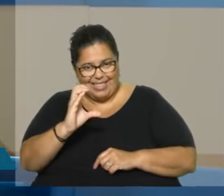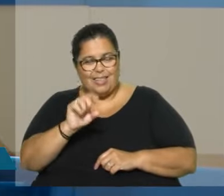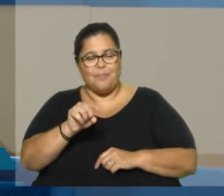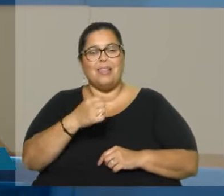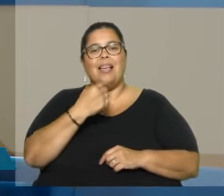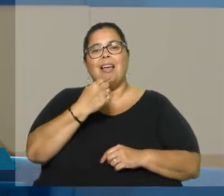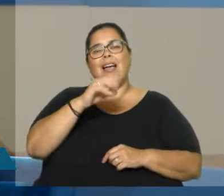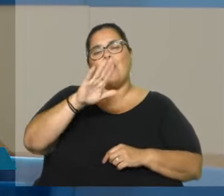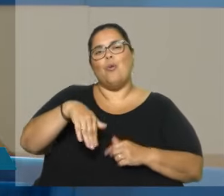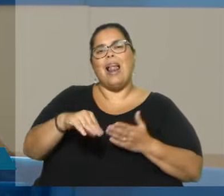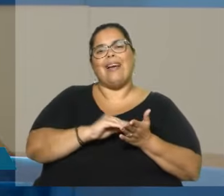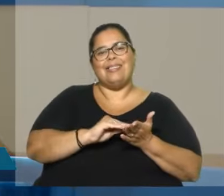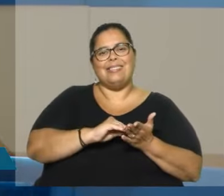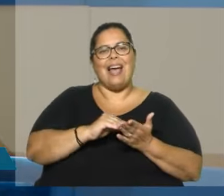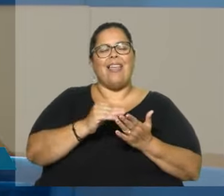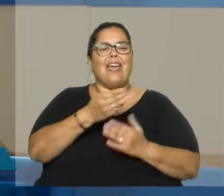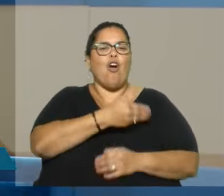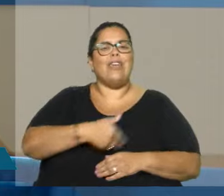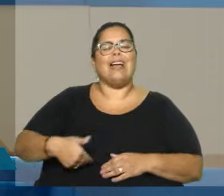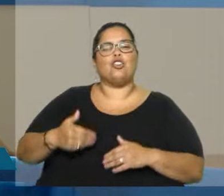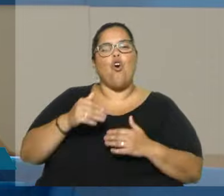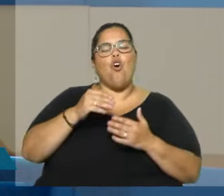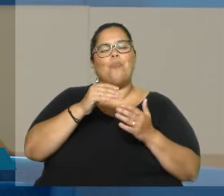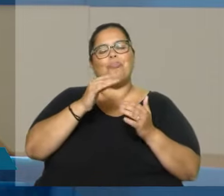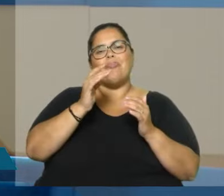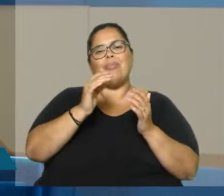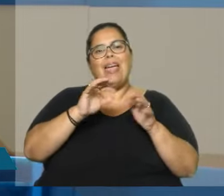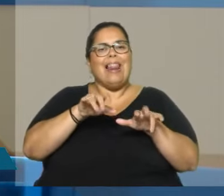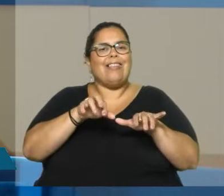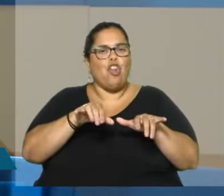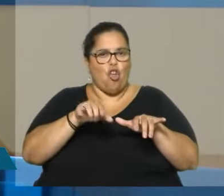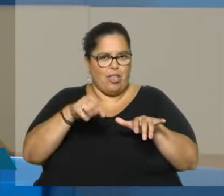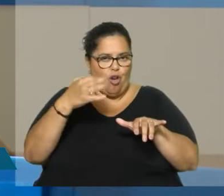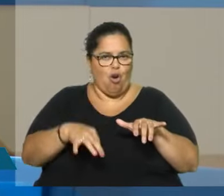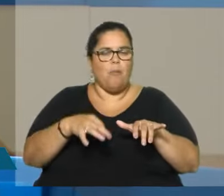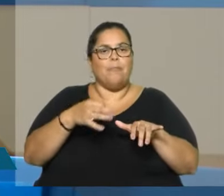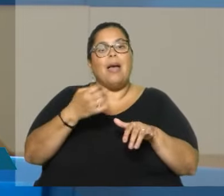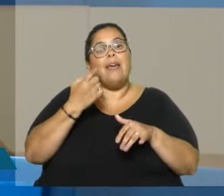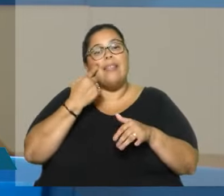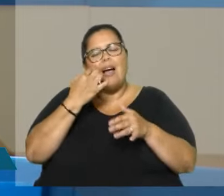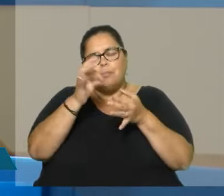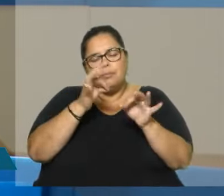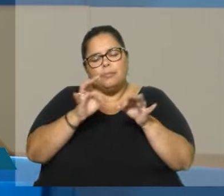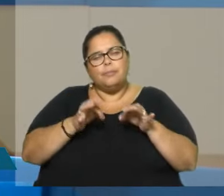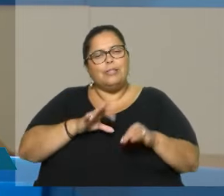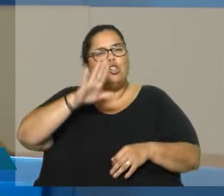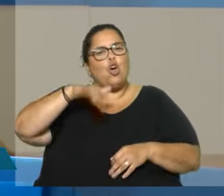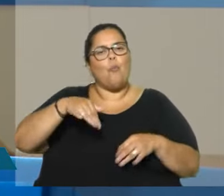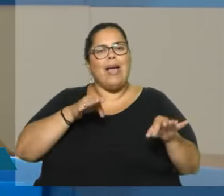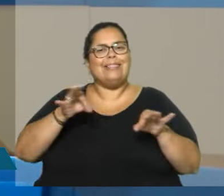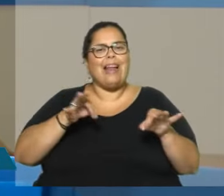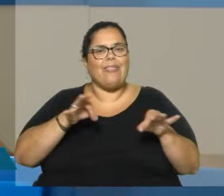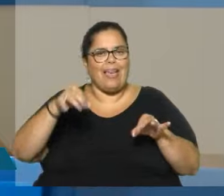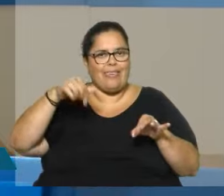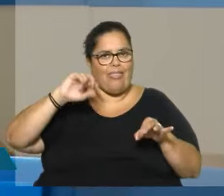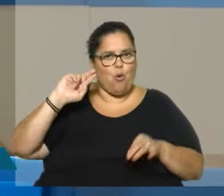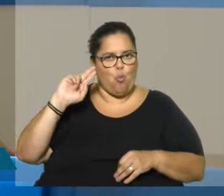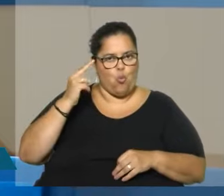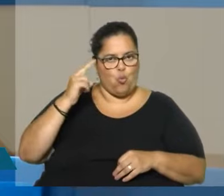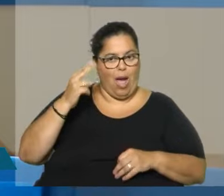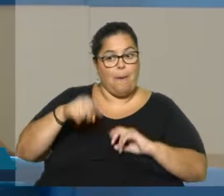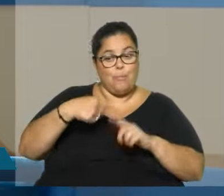la información y el conocimiento está Terminando de revisar lo que es la estrategia país y el próximo mes de